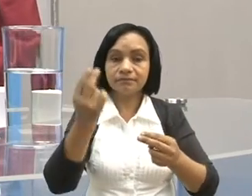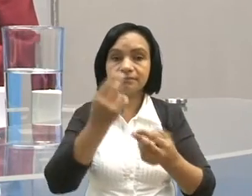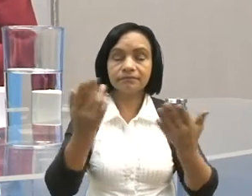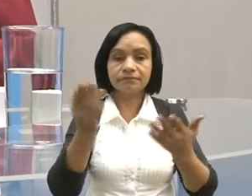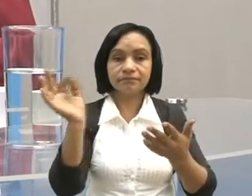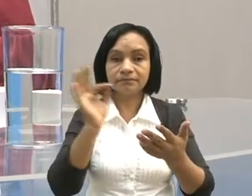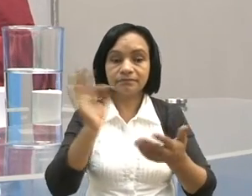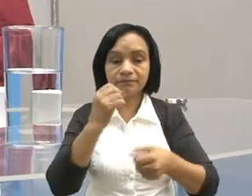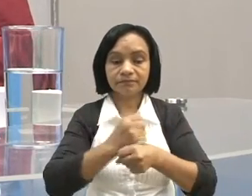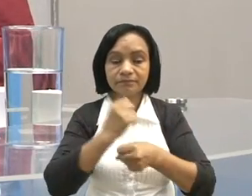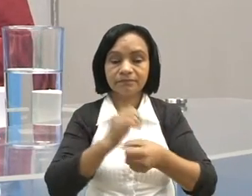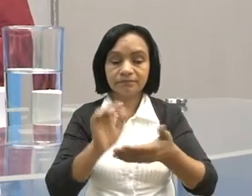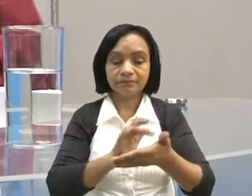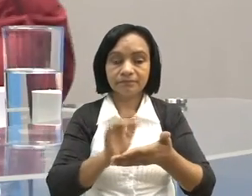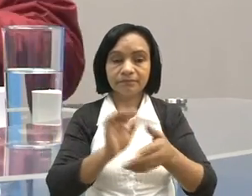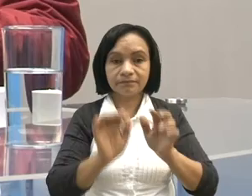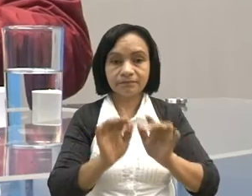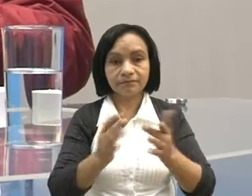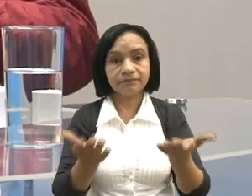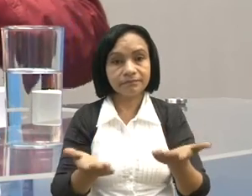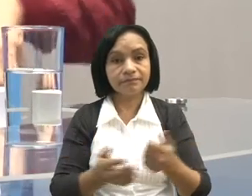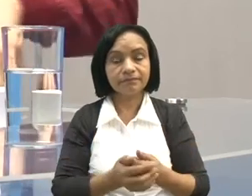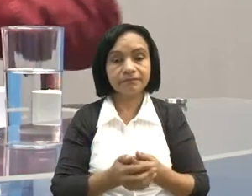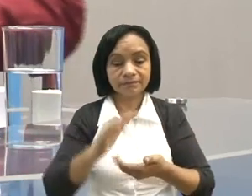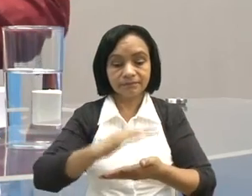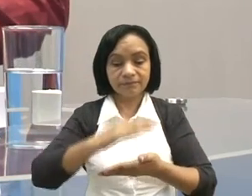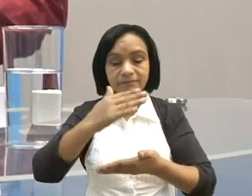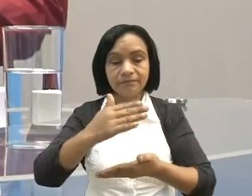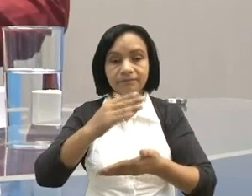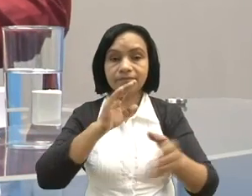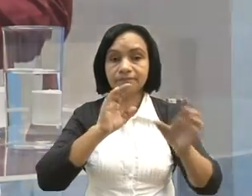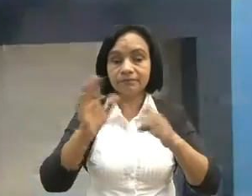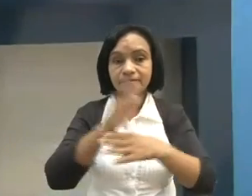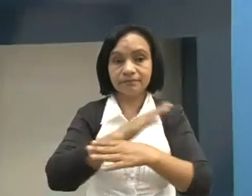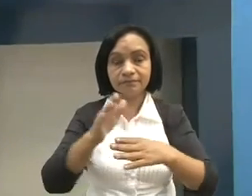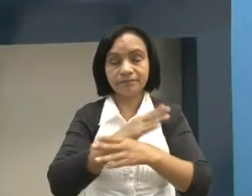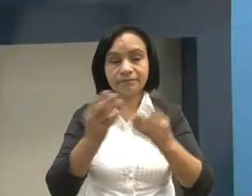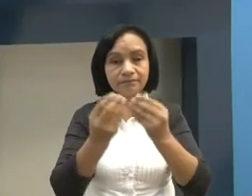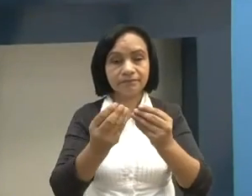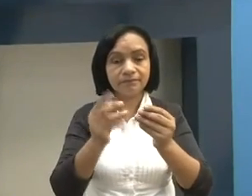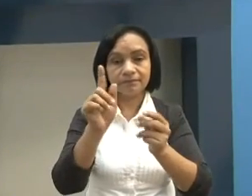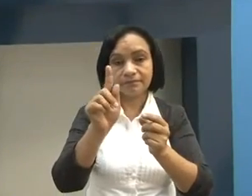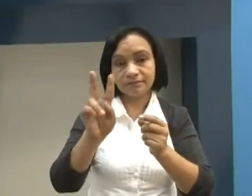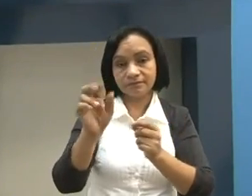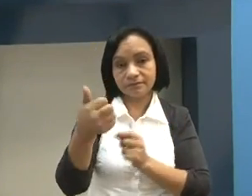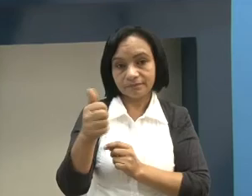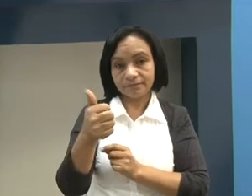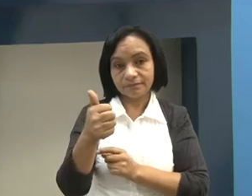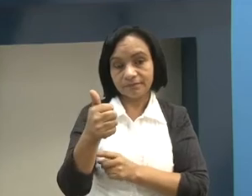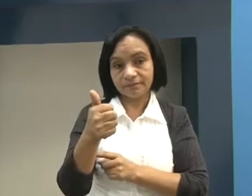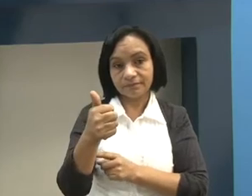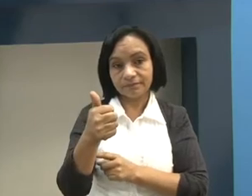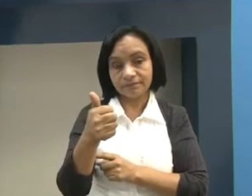la forma, ¿verdad?, educativa. Usar medios de comunicación masivos, por ejemplo el canal 6, ¿verdad?,